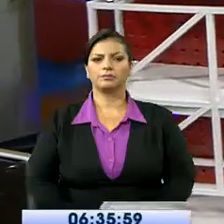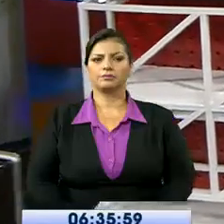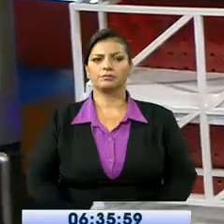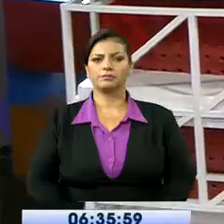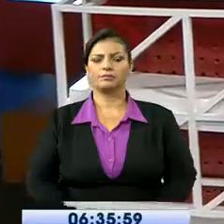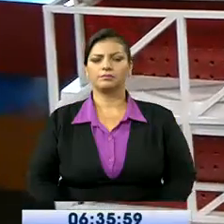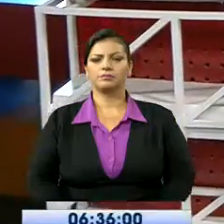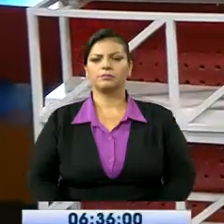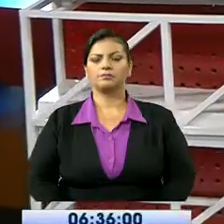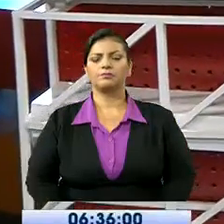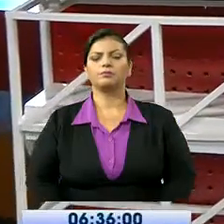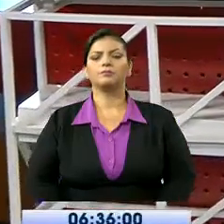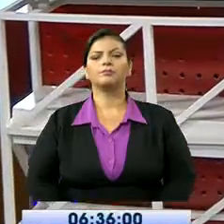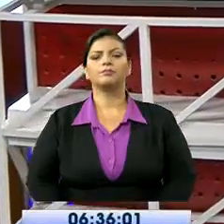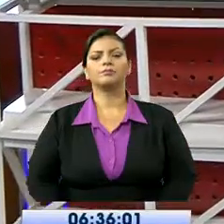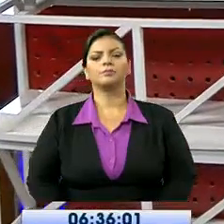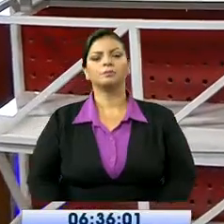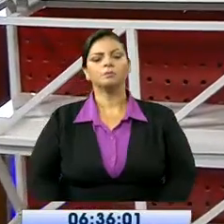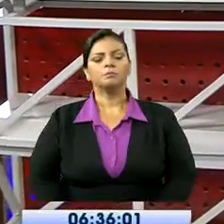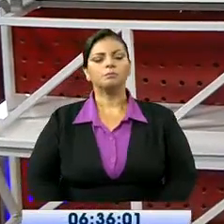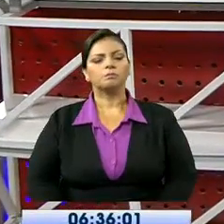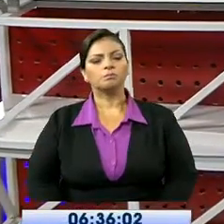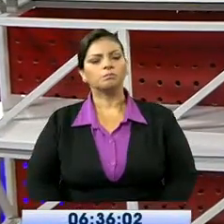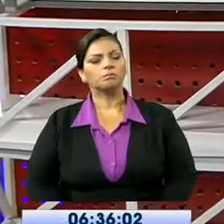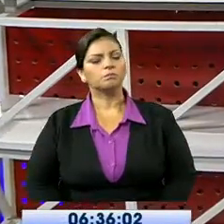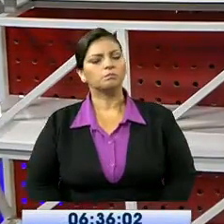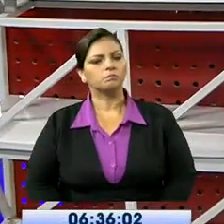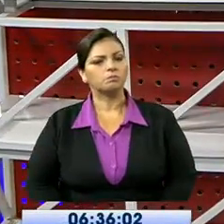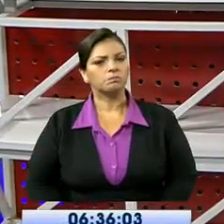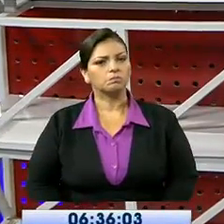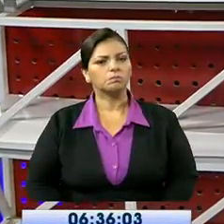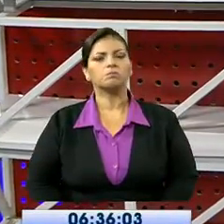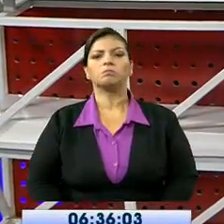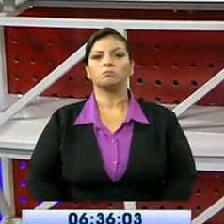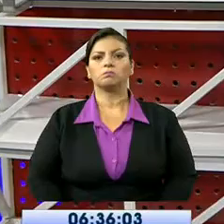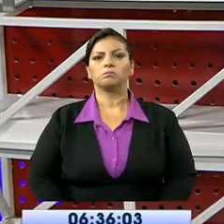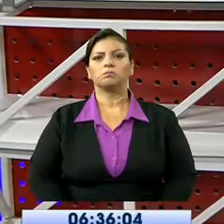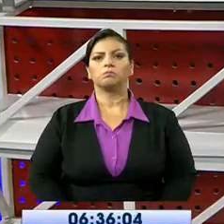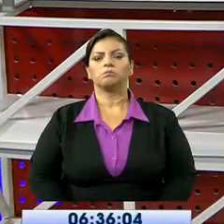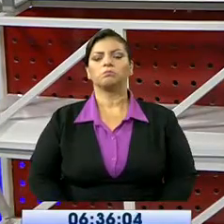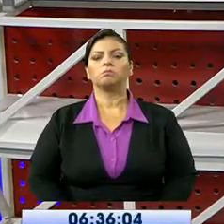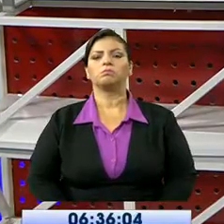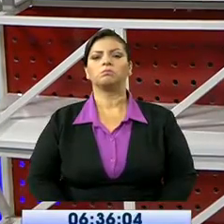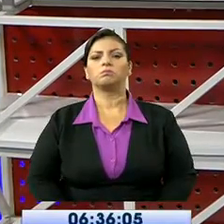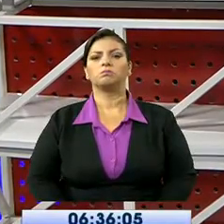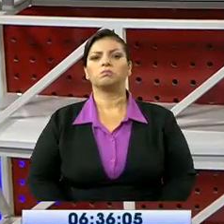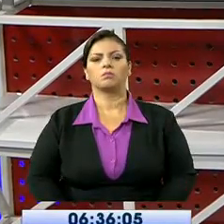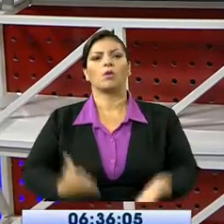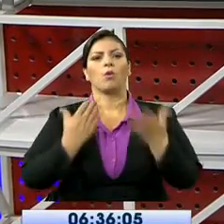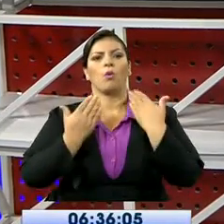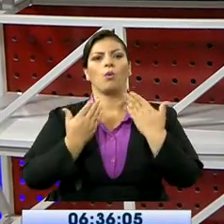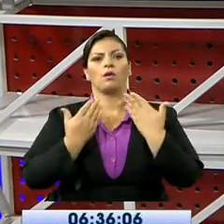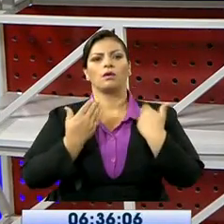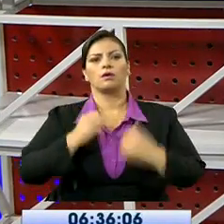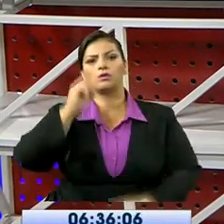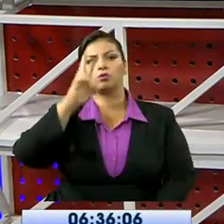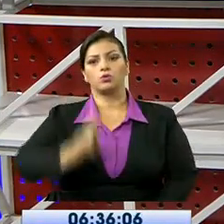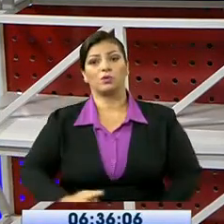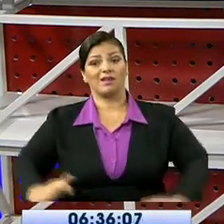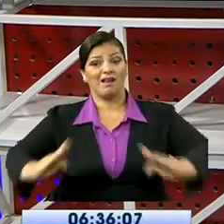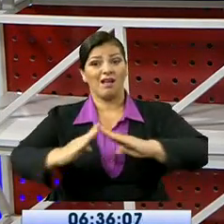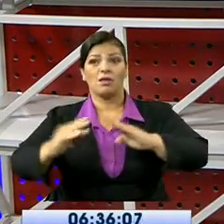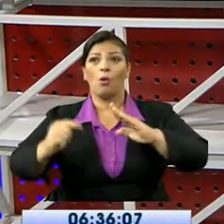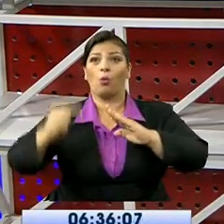Bueno, y un incendio consumió gran parte de un inmueble de 3 plantas. El hecho ocurrió en el sur de la ciudad de Guayaquil.